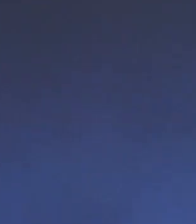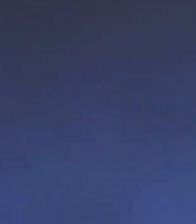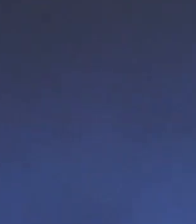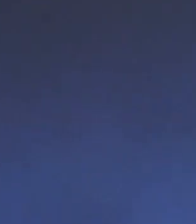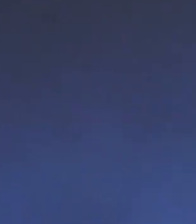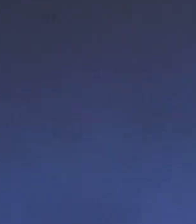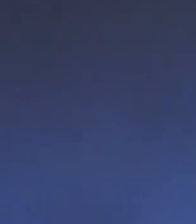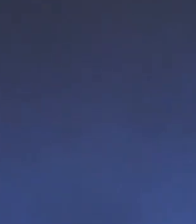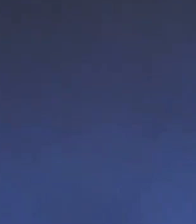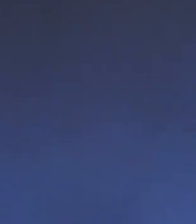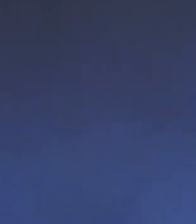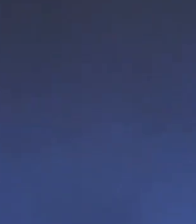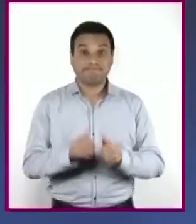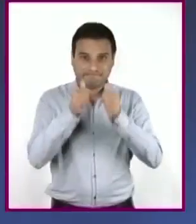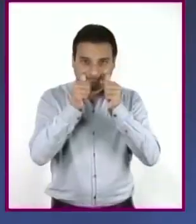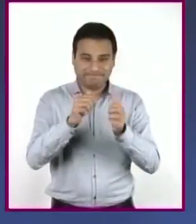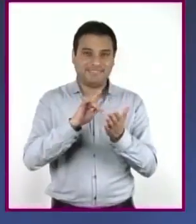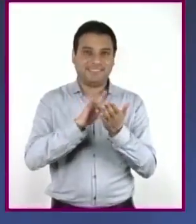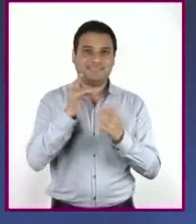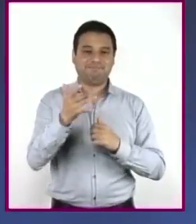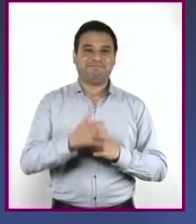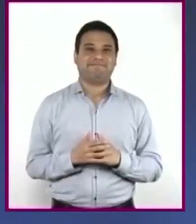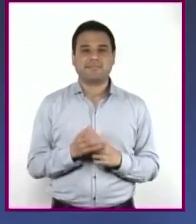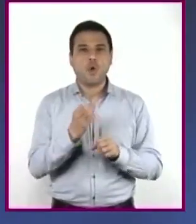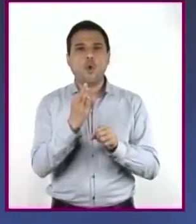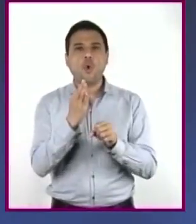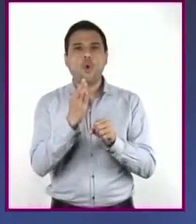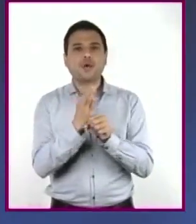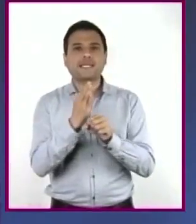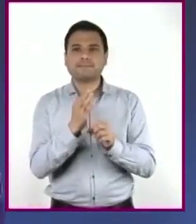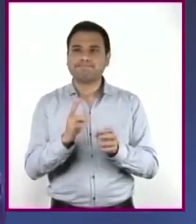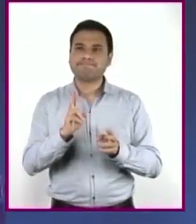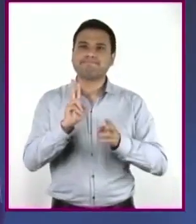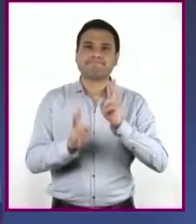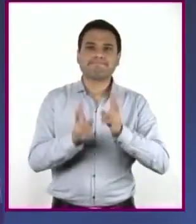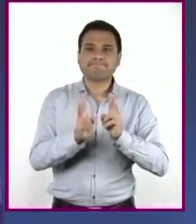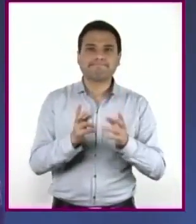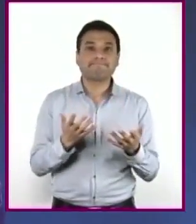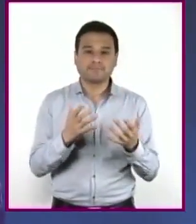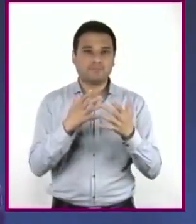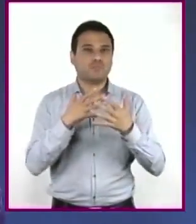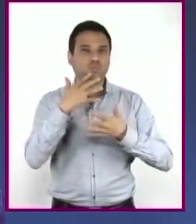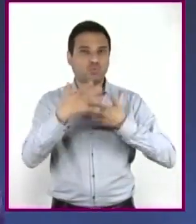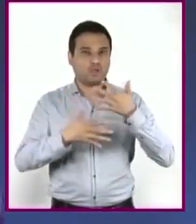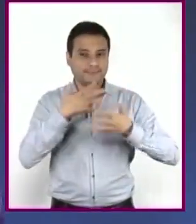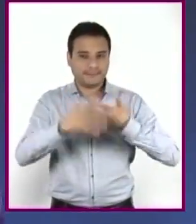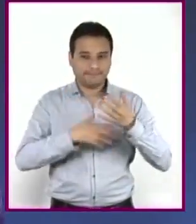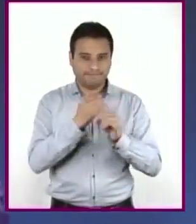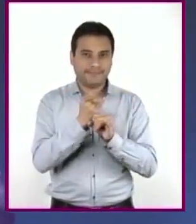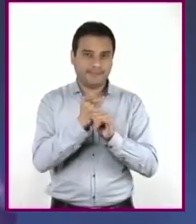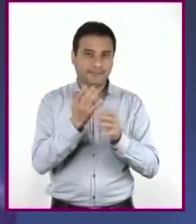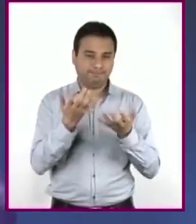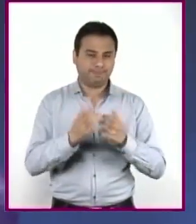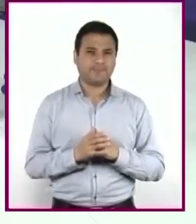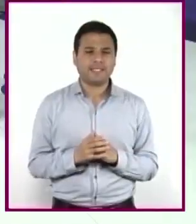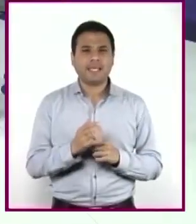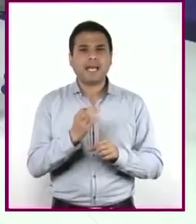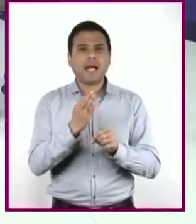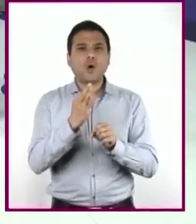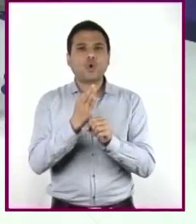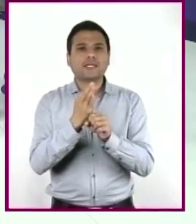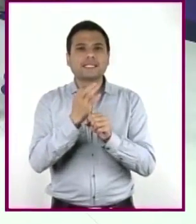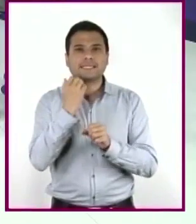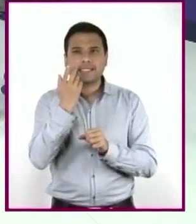Gracias por quedarse con nosotros aquí en Ingéniatelas. Y ahora que estamos platicando acerca del contenido violento en línea, me gustaría que